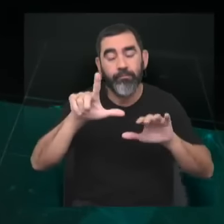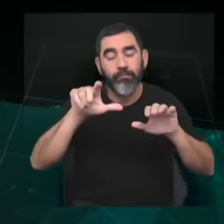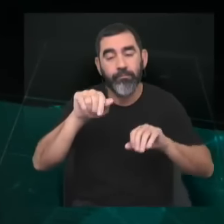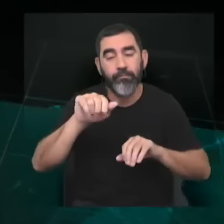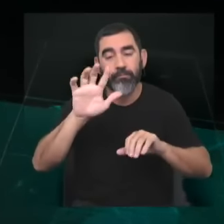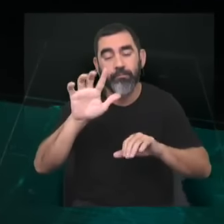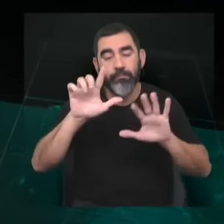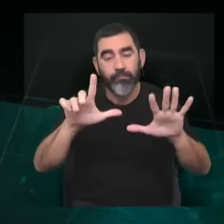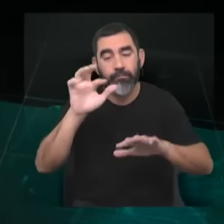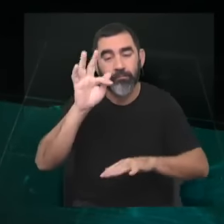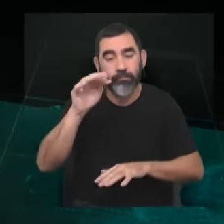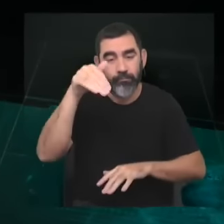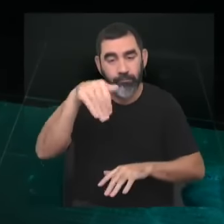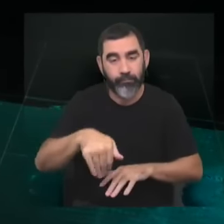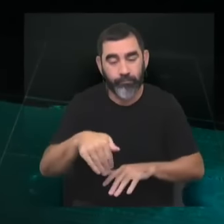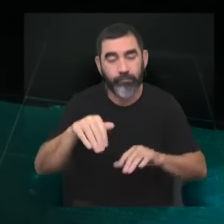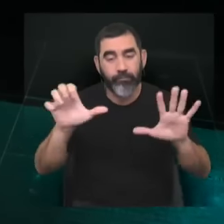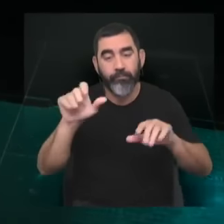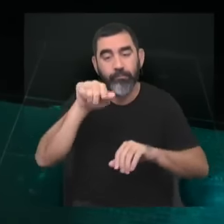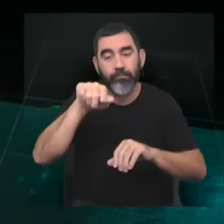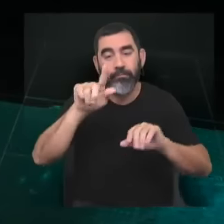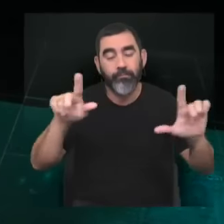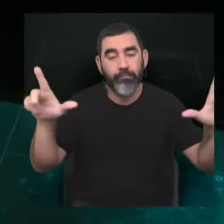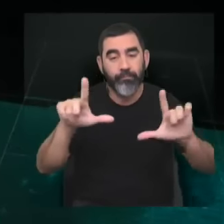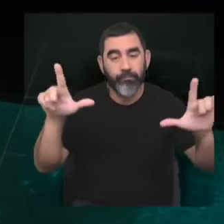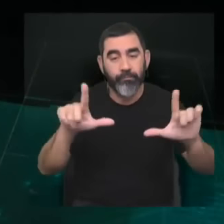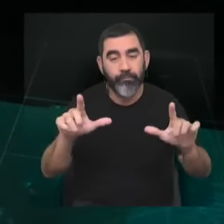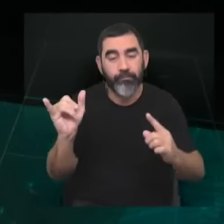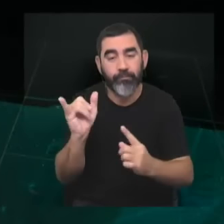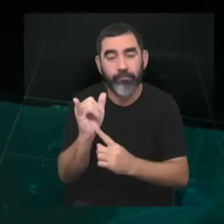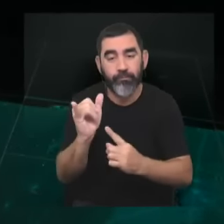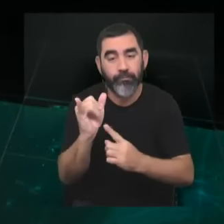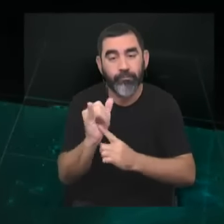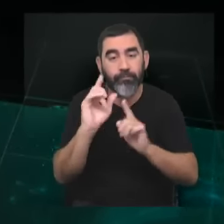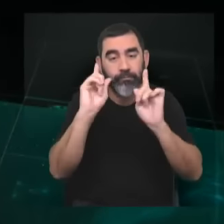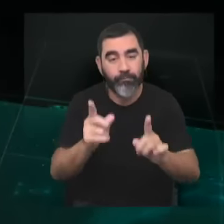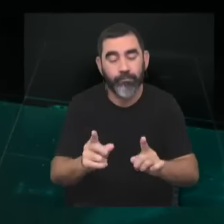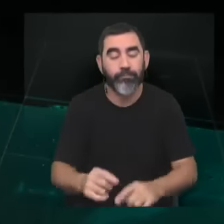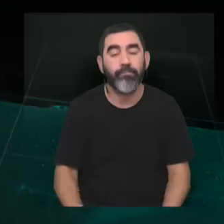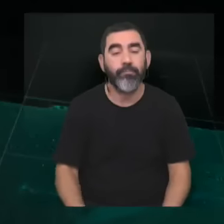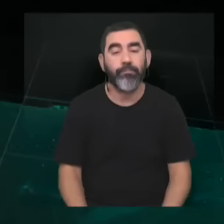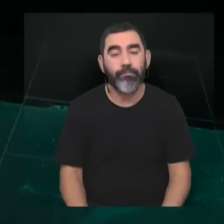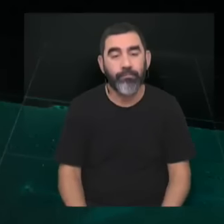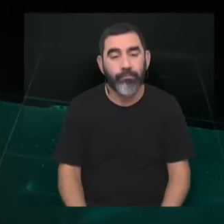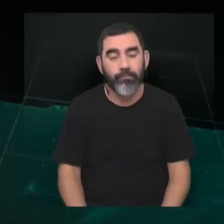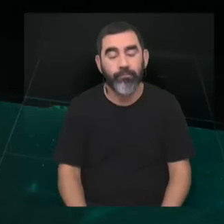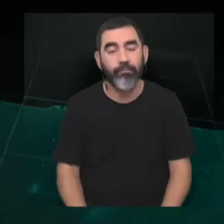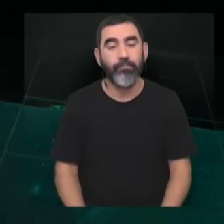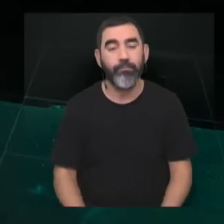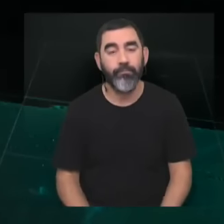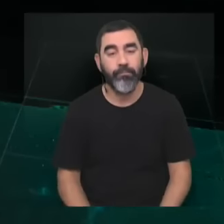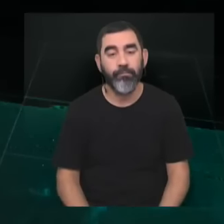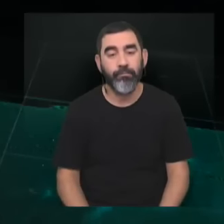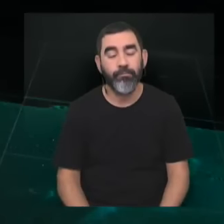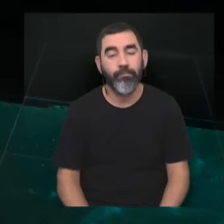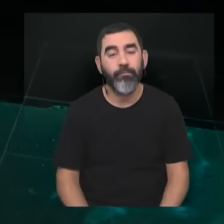República 107.7 de FM por señal abierta 6.1 donde muchos miraron el partido de Uruguay en su